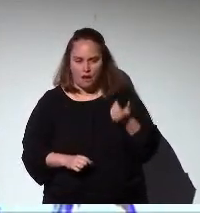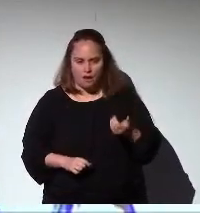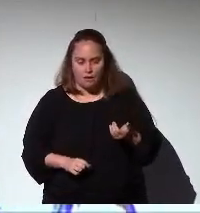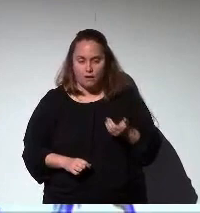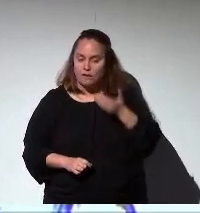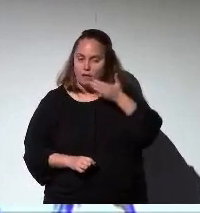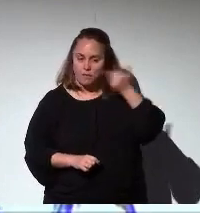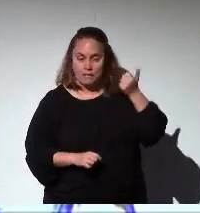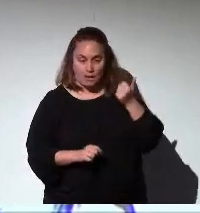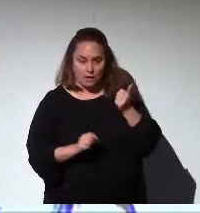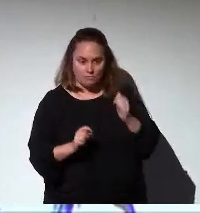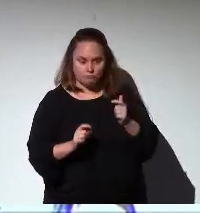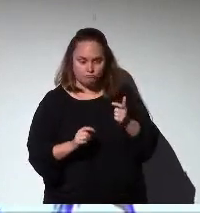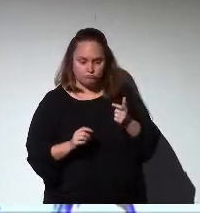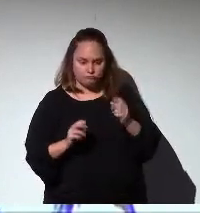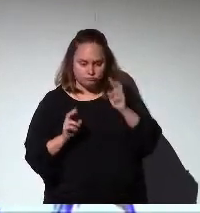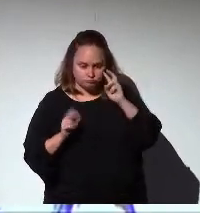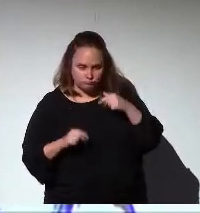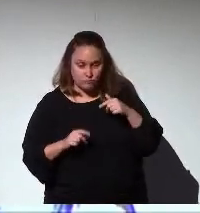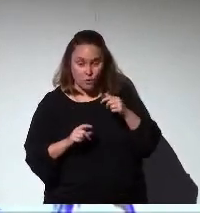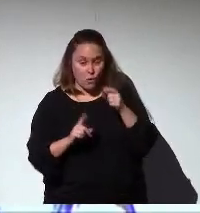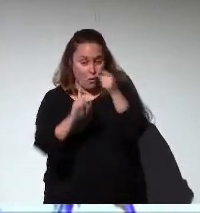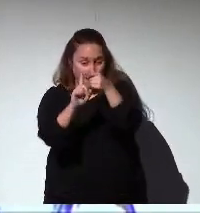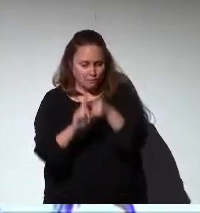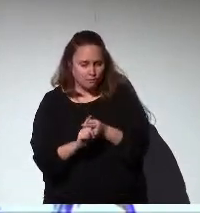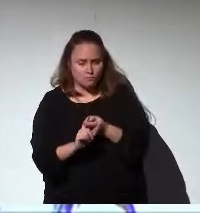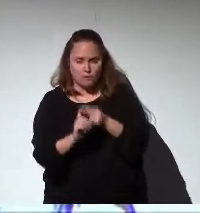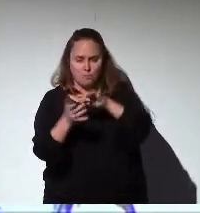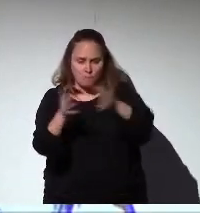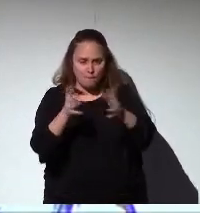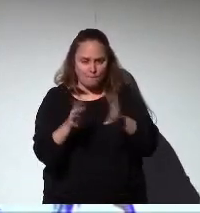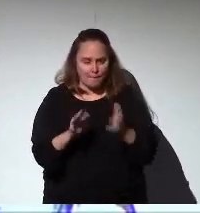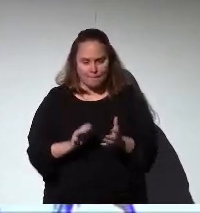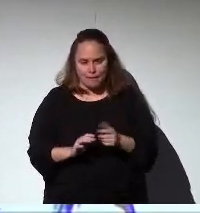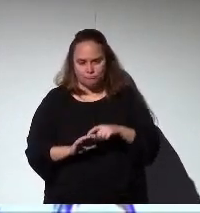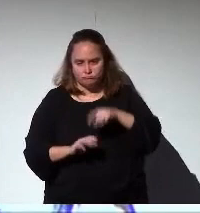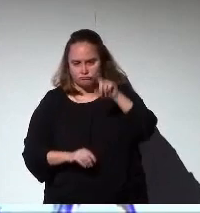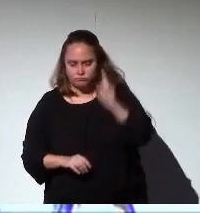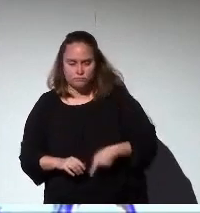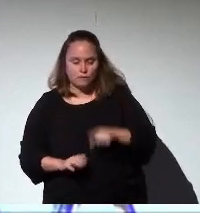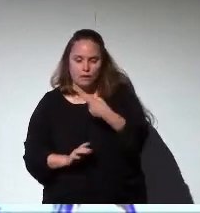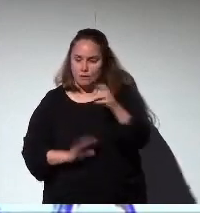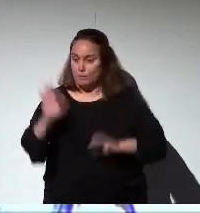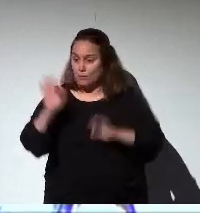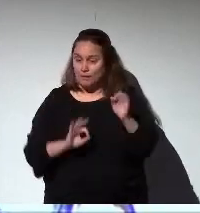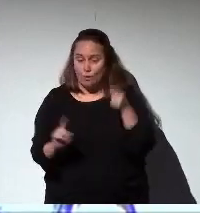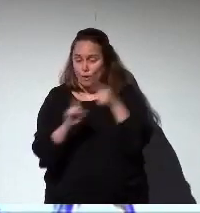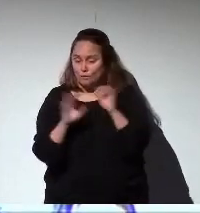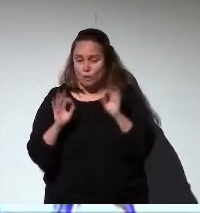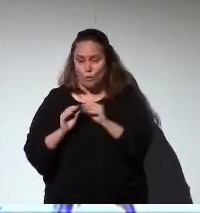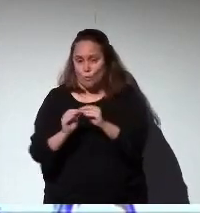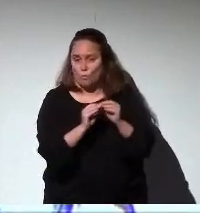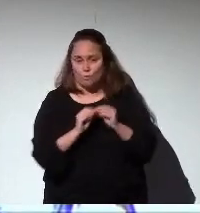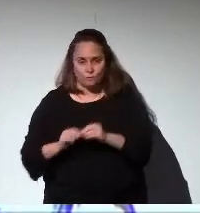a conseguirse plenamente todos estos objetivos y por tanto al final ese es nuestro objetivo común para llegar a conseguir